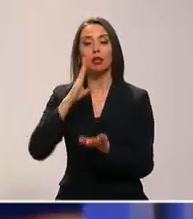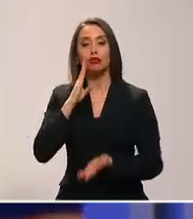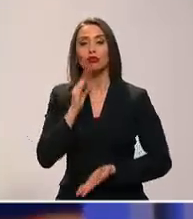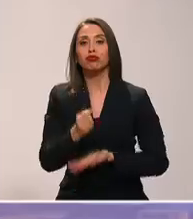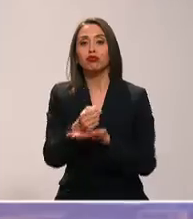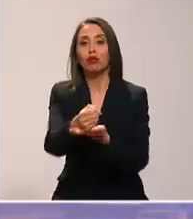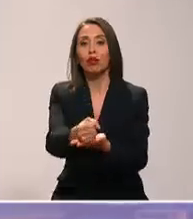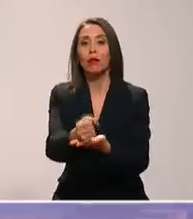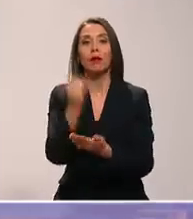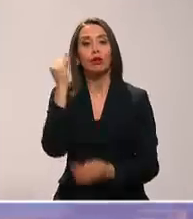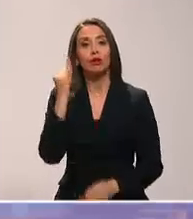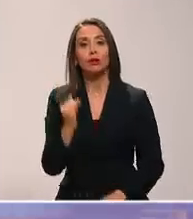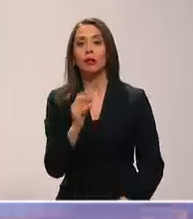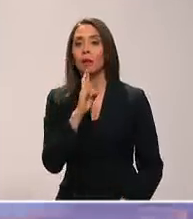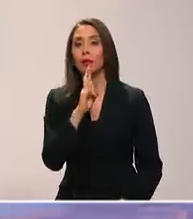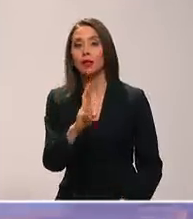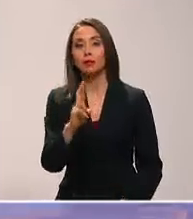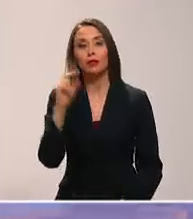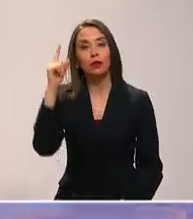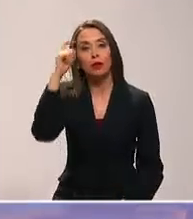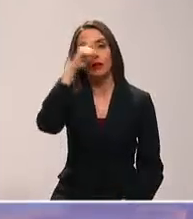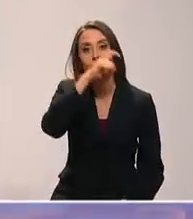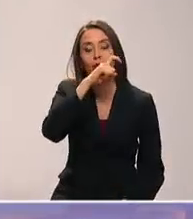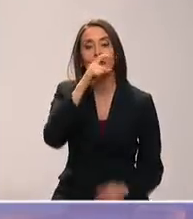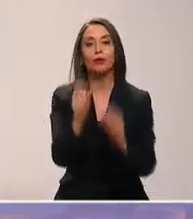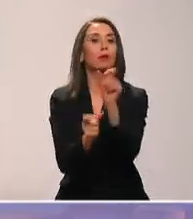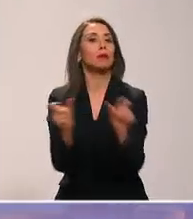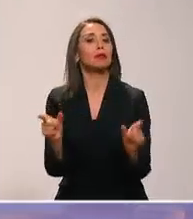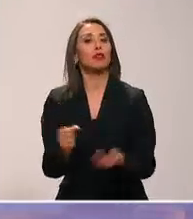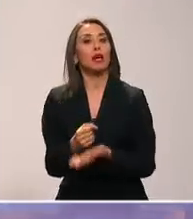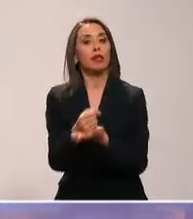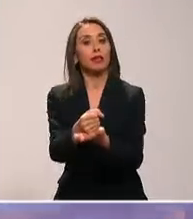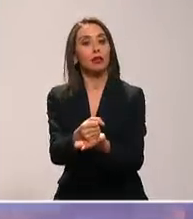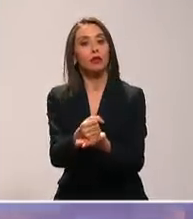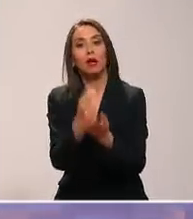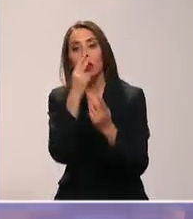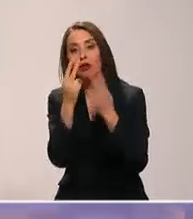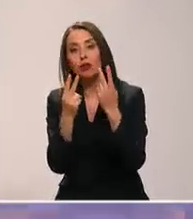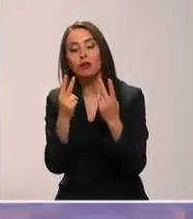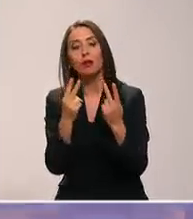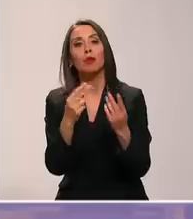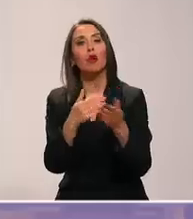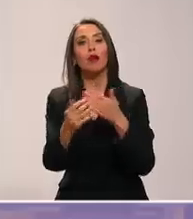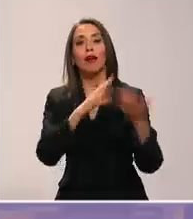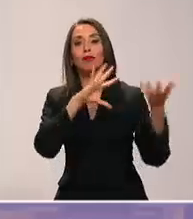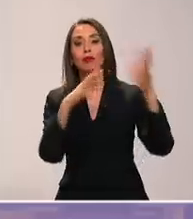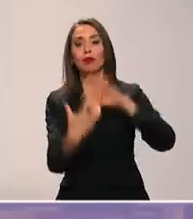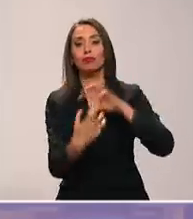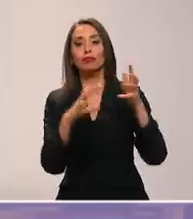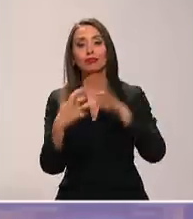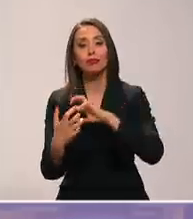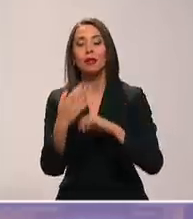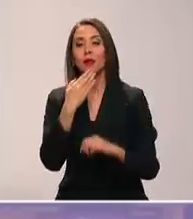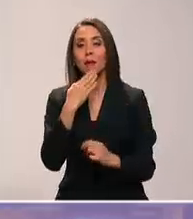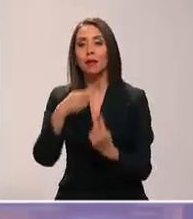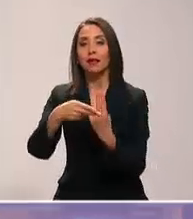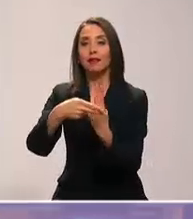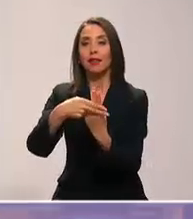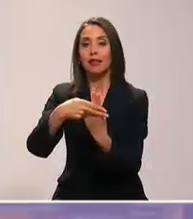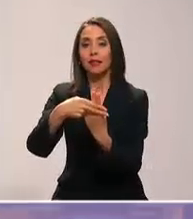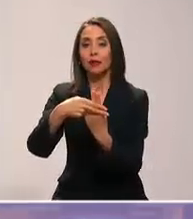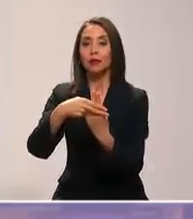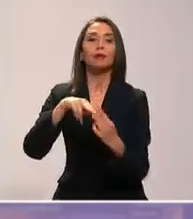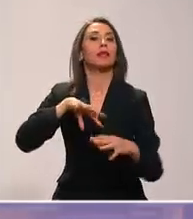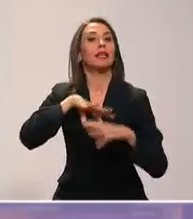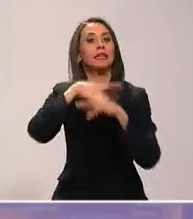solidario y siempre responde ante las dificultades, ante las personas que ayudan. Lo hemos visto en los desastres naturales. Y también la Teletón,